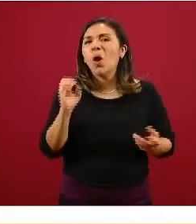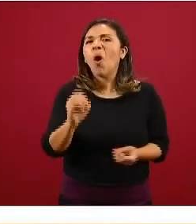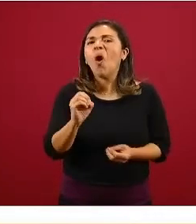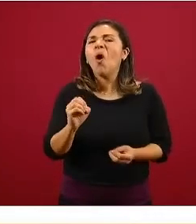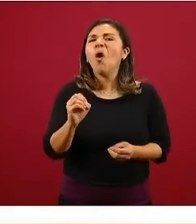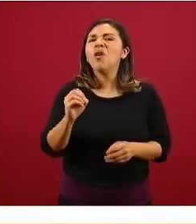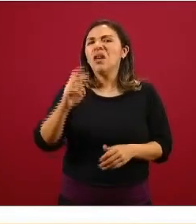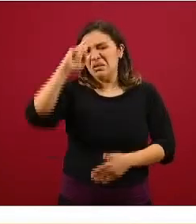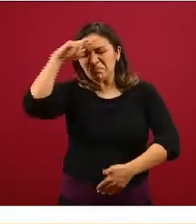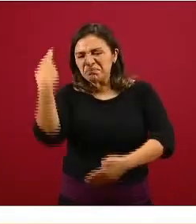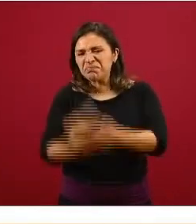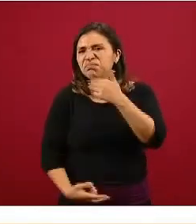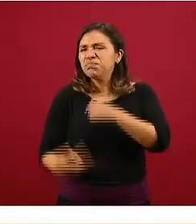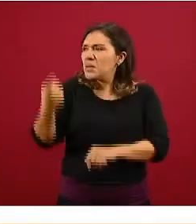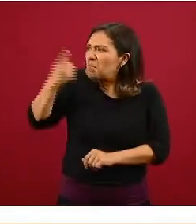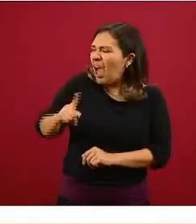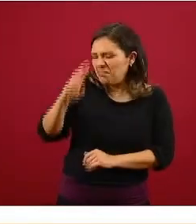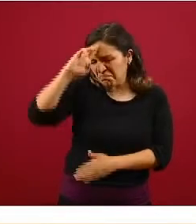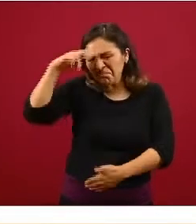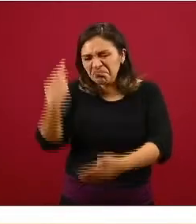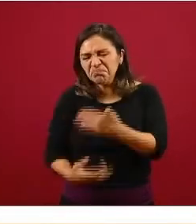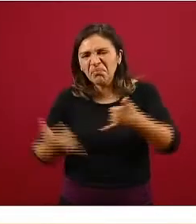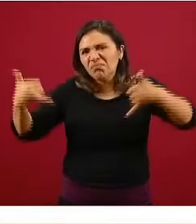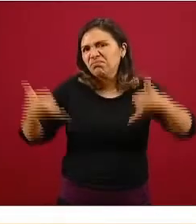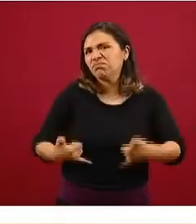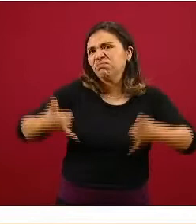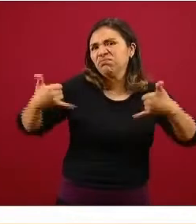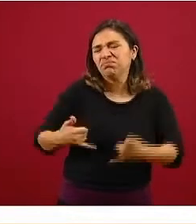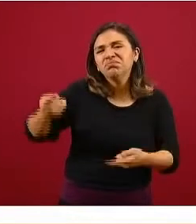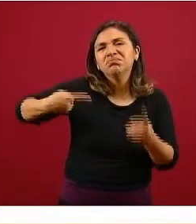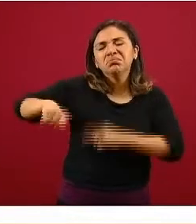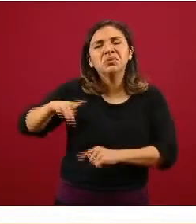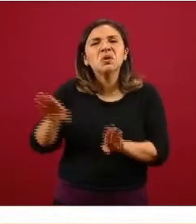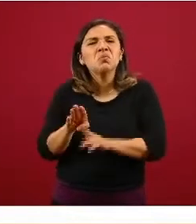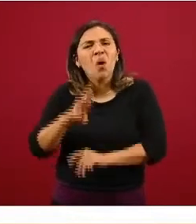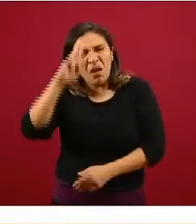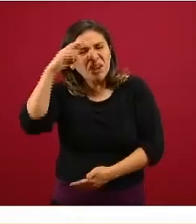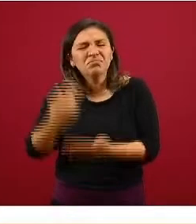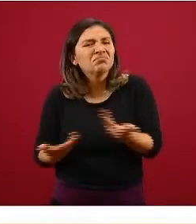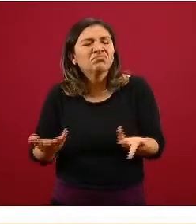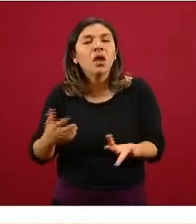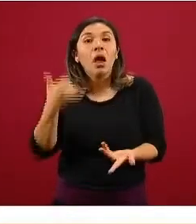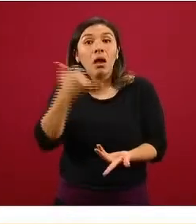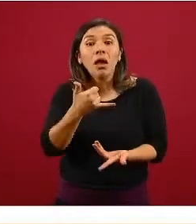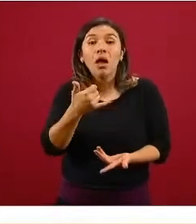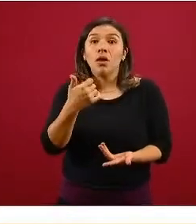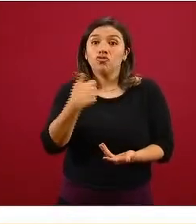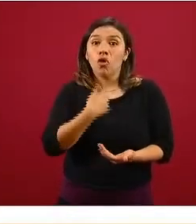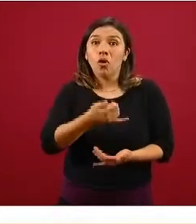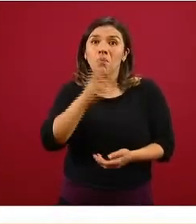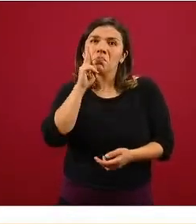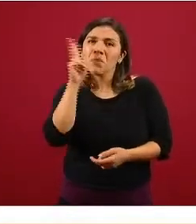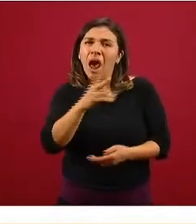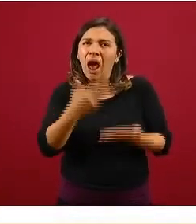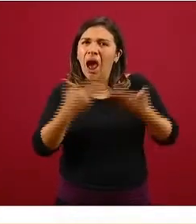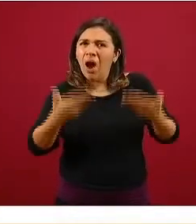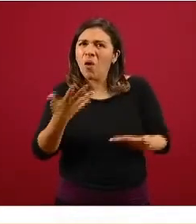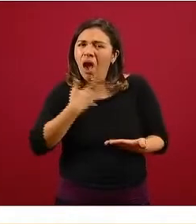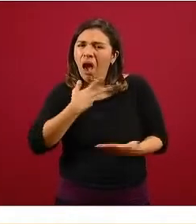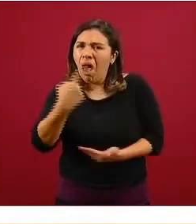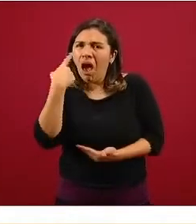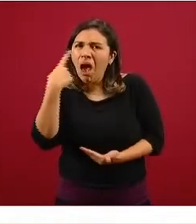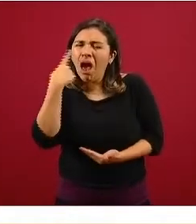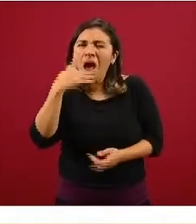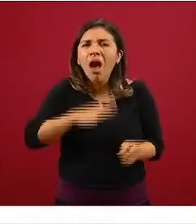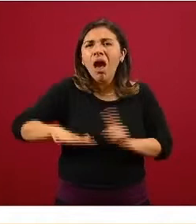adherimos menos a las indicaciones que se nos da por parte de las instancias de salud y la combinación de lo que vivimos el día de hoy, que